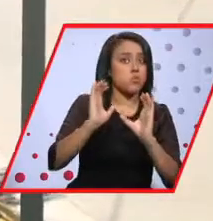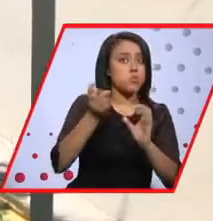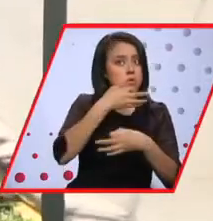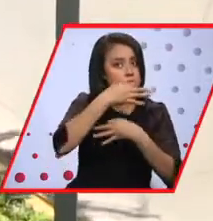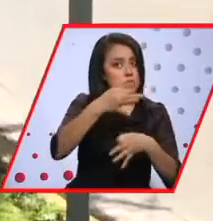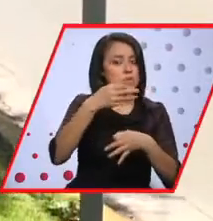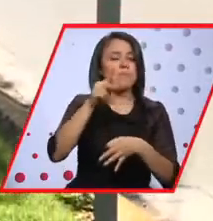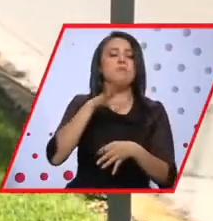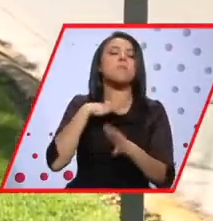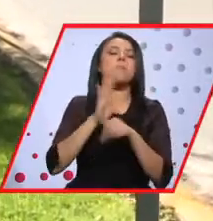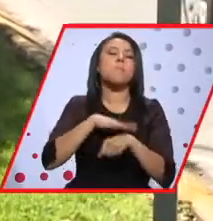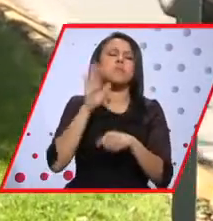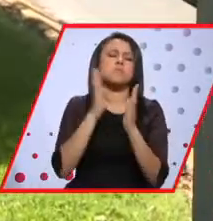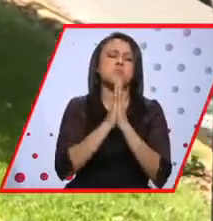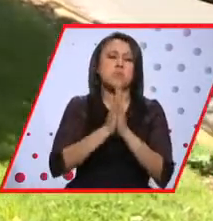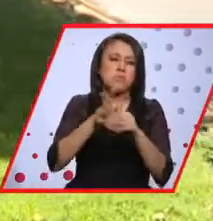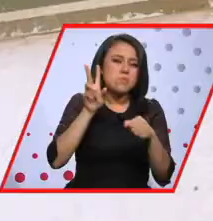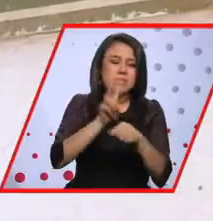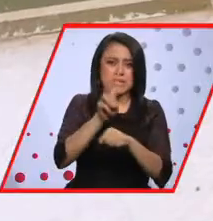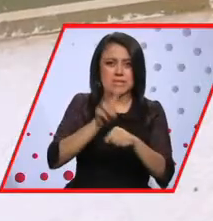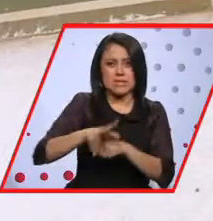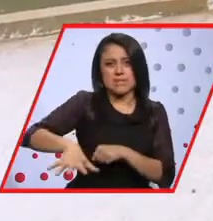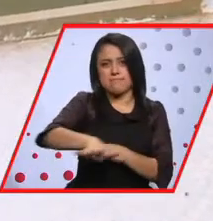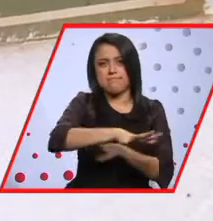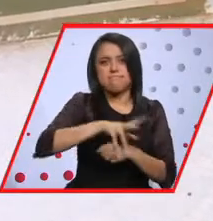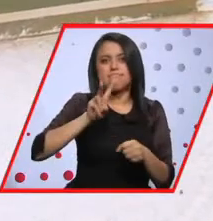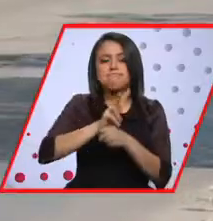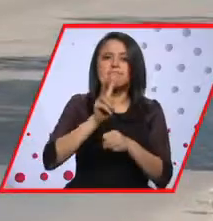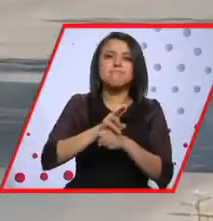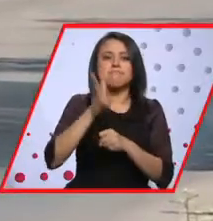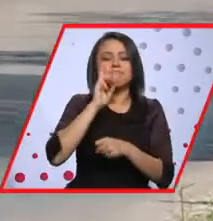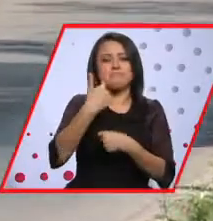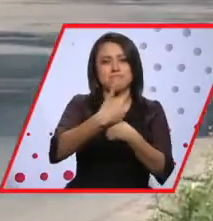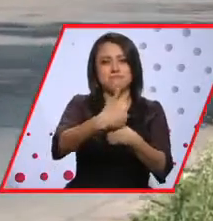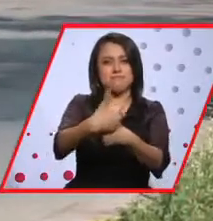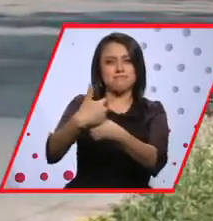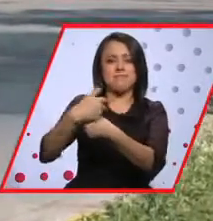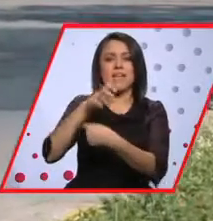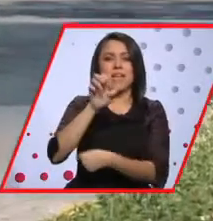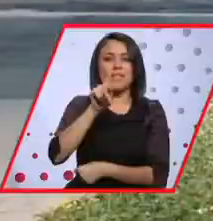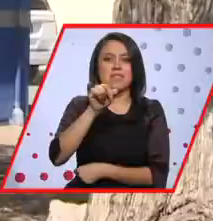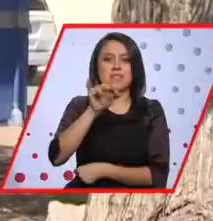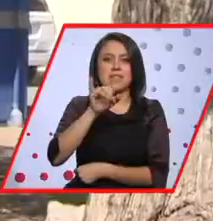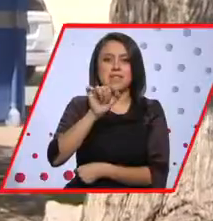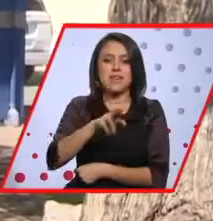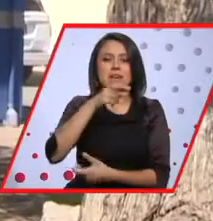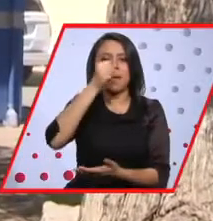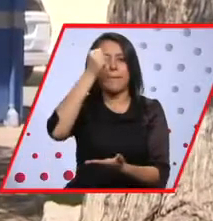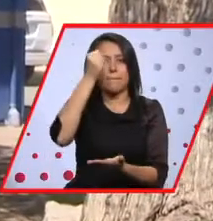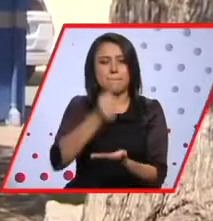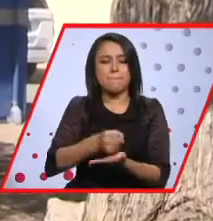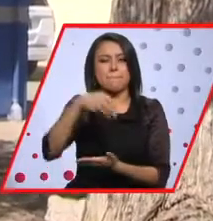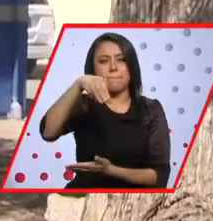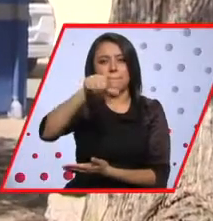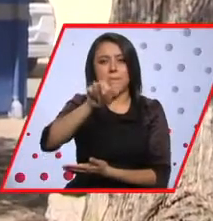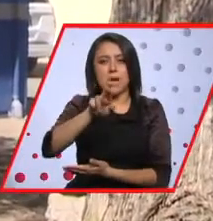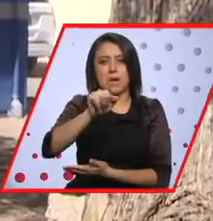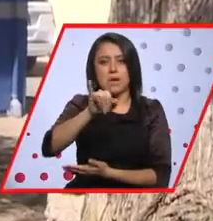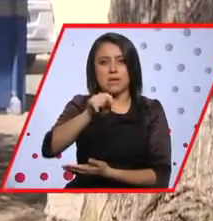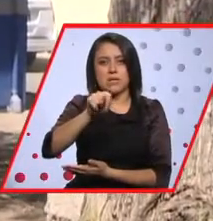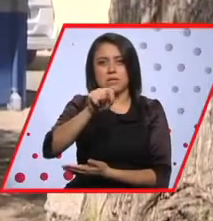pero piden mayor vigilancia en la zona. Con imágenes de Dieter López, Maritza Pedraza, a